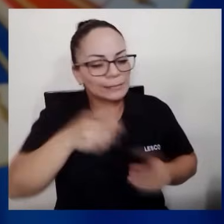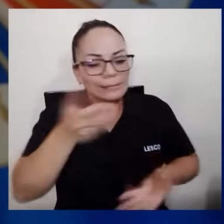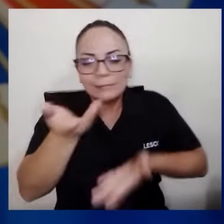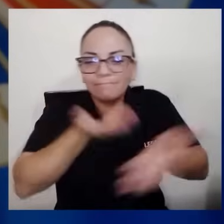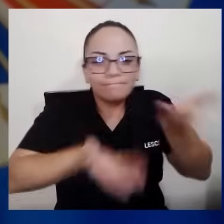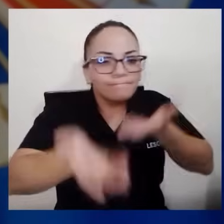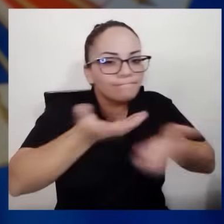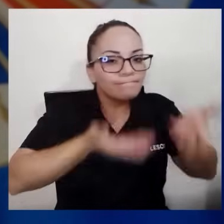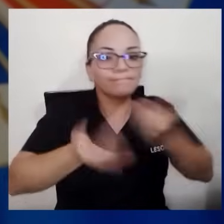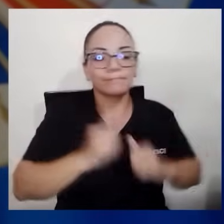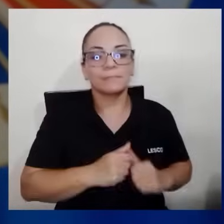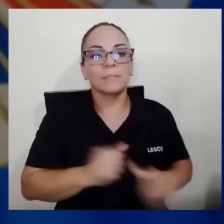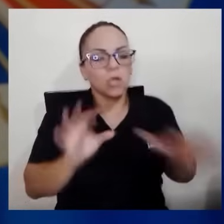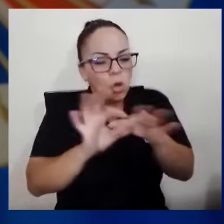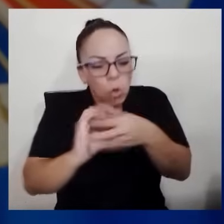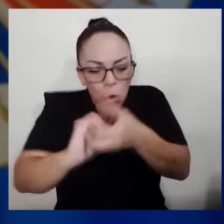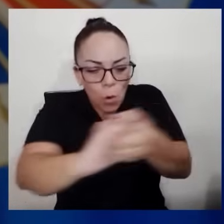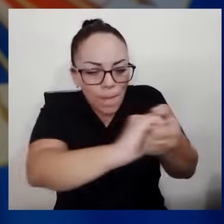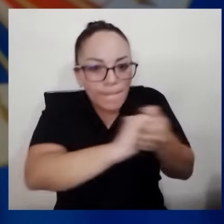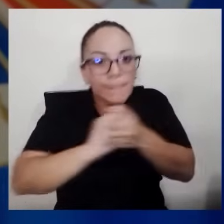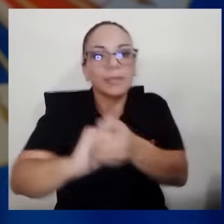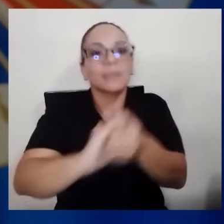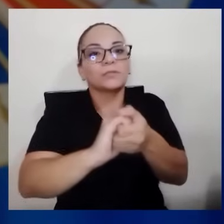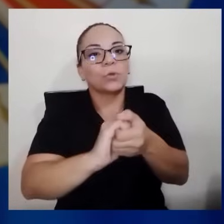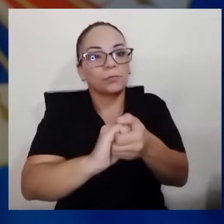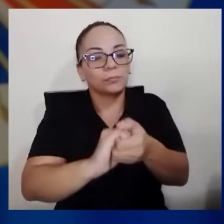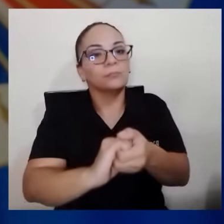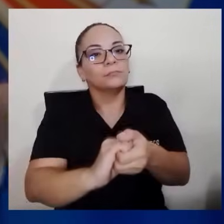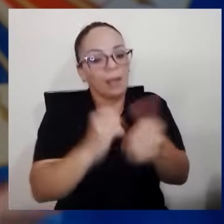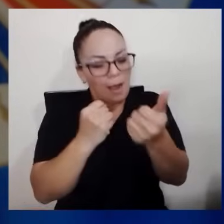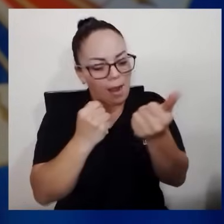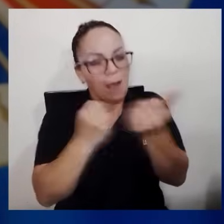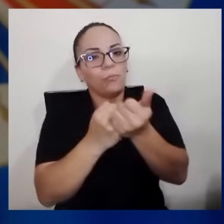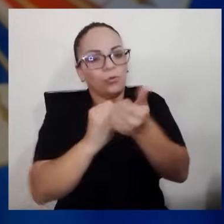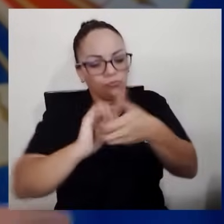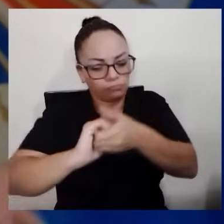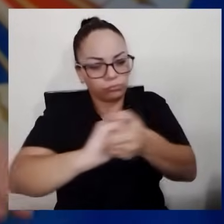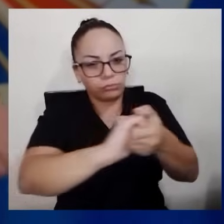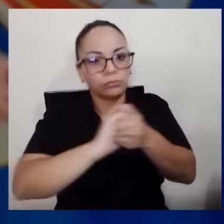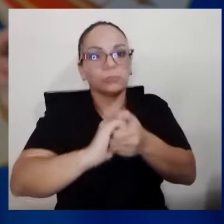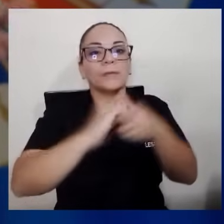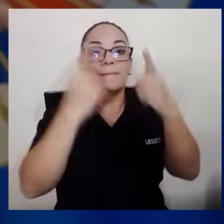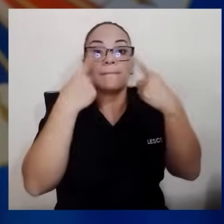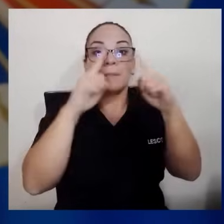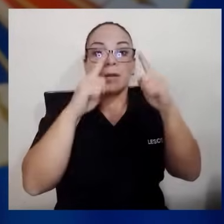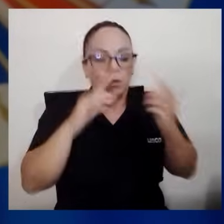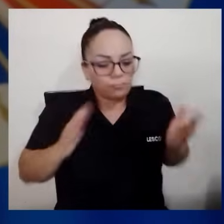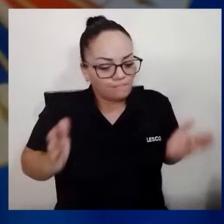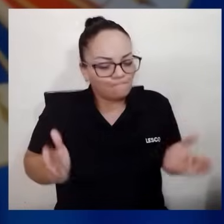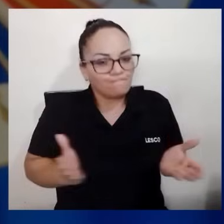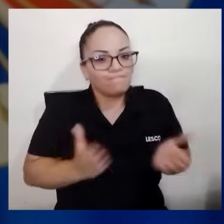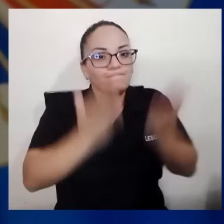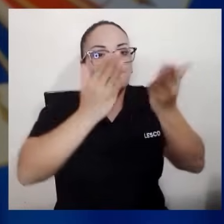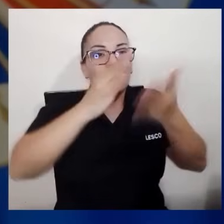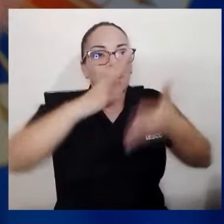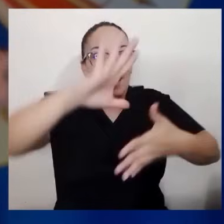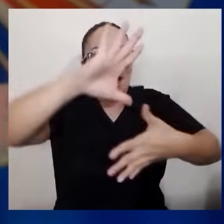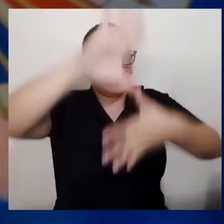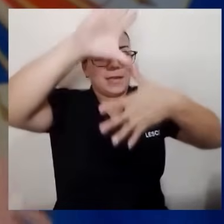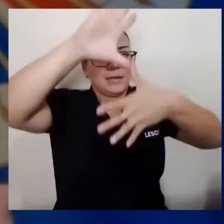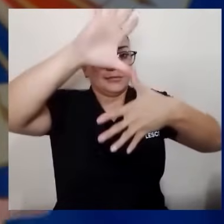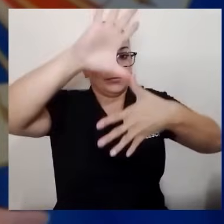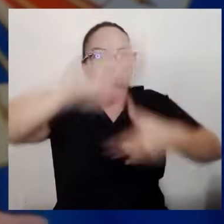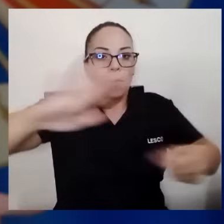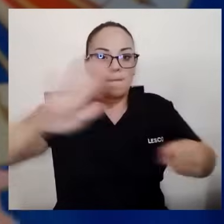como punto de apoyo para levantar a las Américas como un todo la